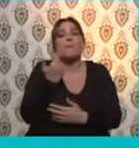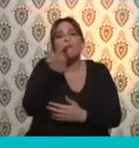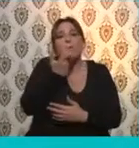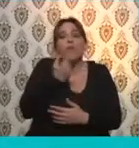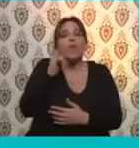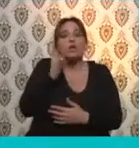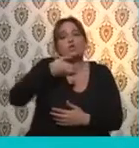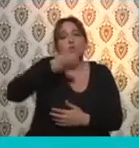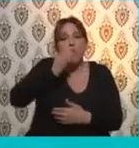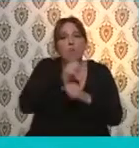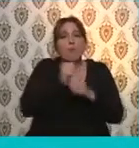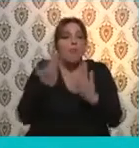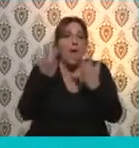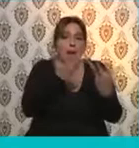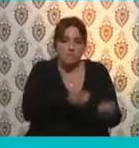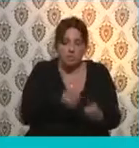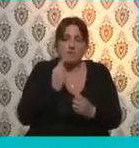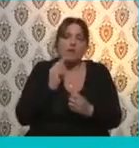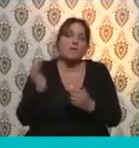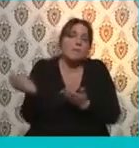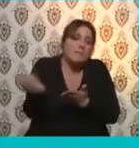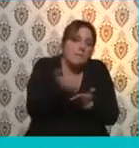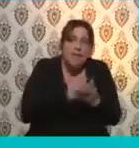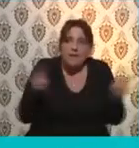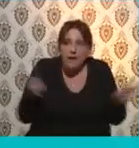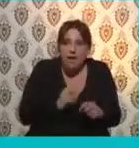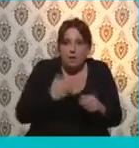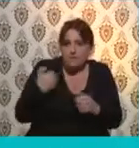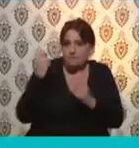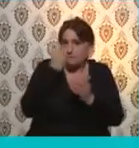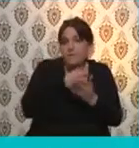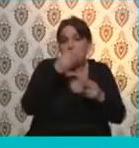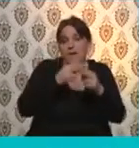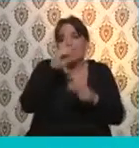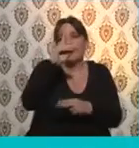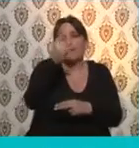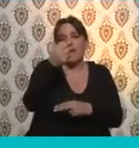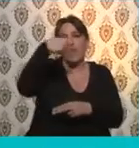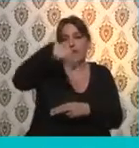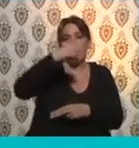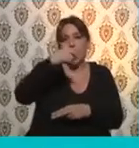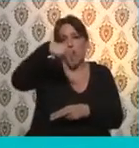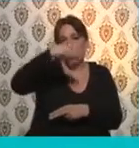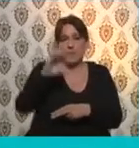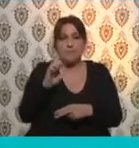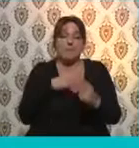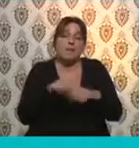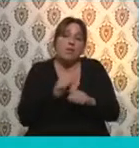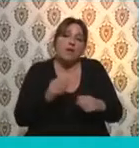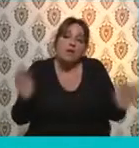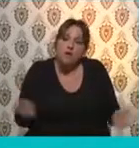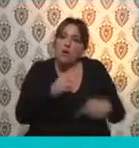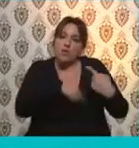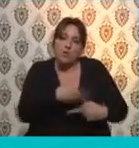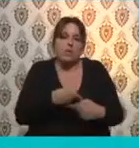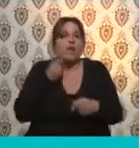va a estar apoyando a la comisión. Nosotros donamos parte de lo recaudado para que la comisión pueda seguir haciendo estas actividades de difusión y prevención de